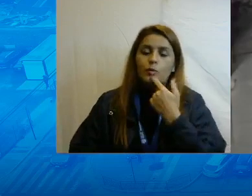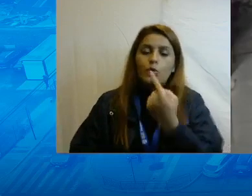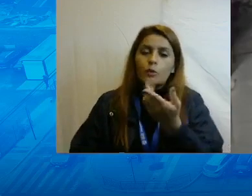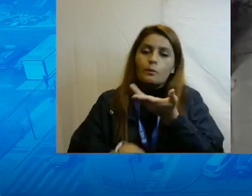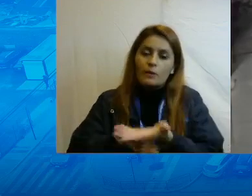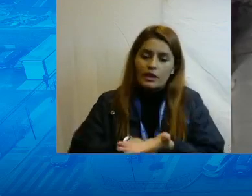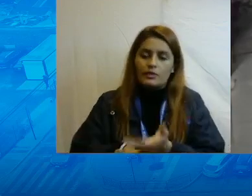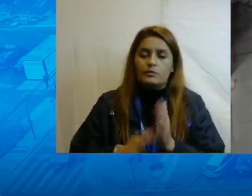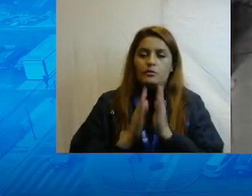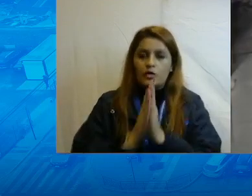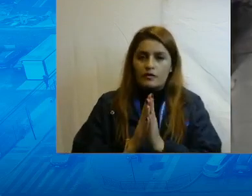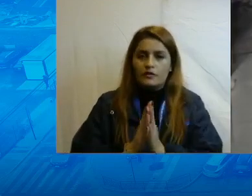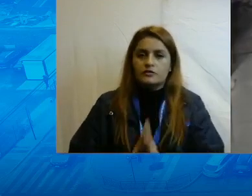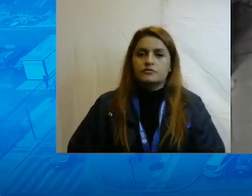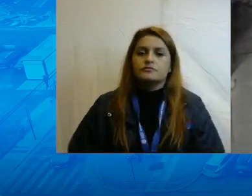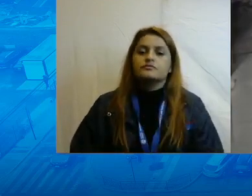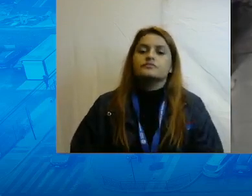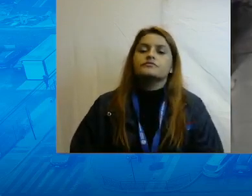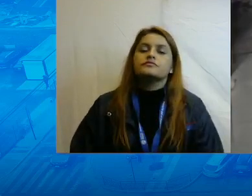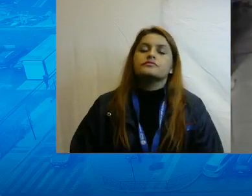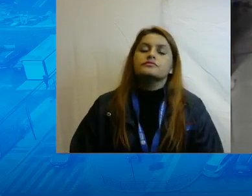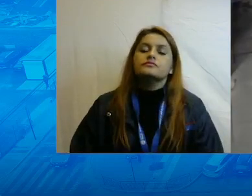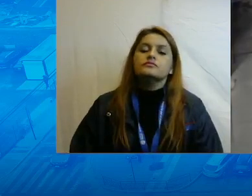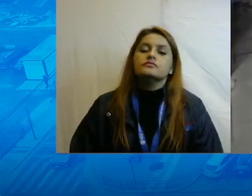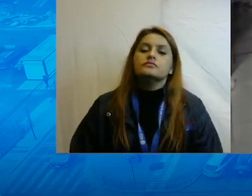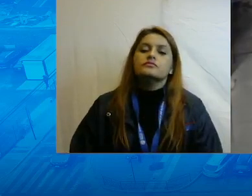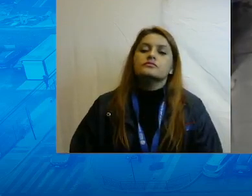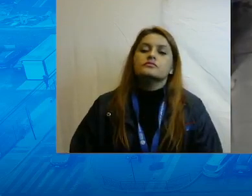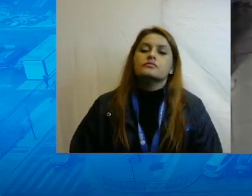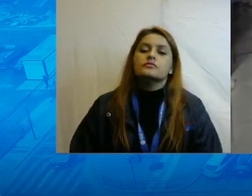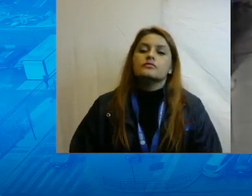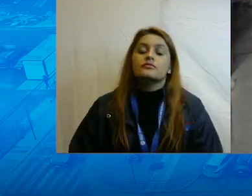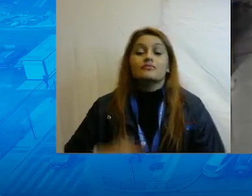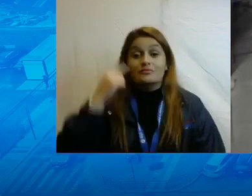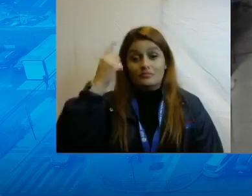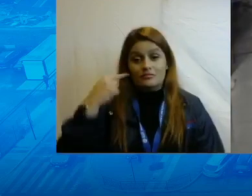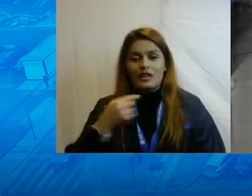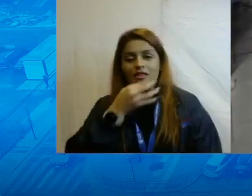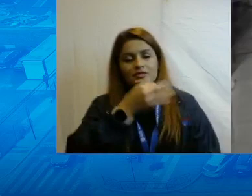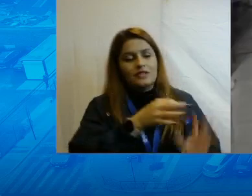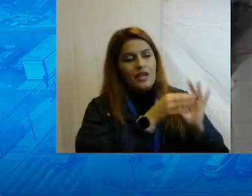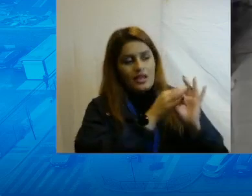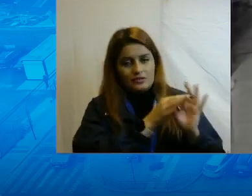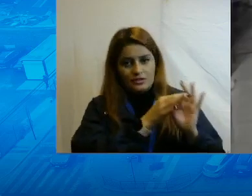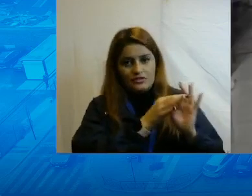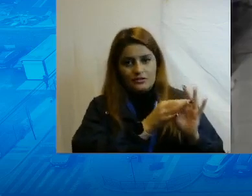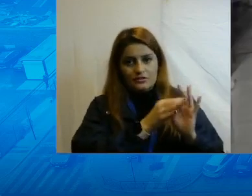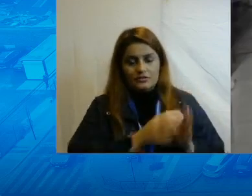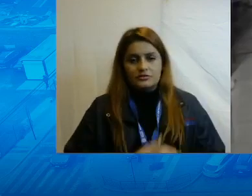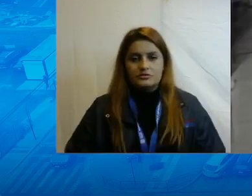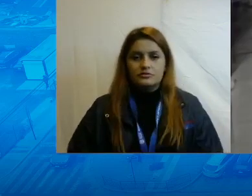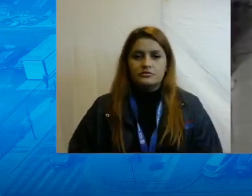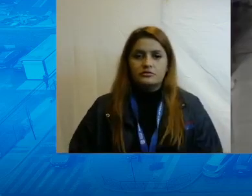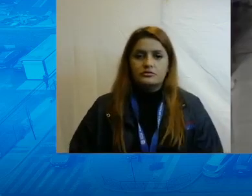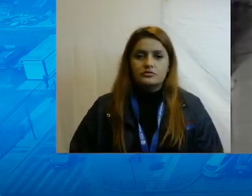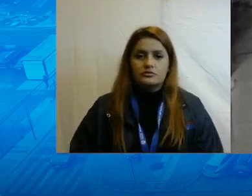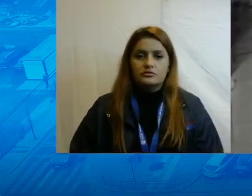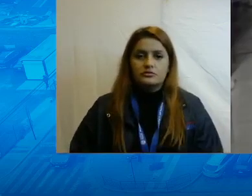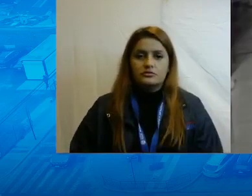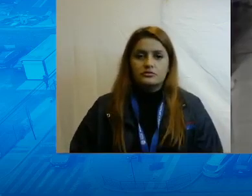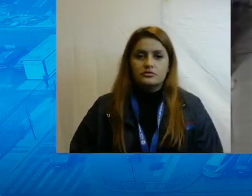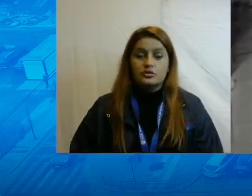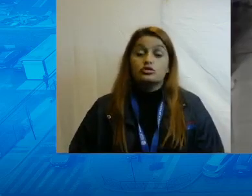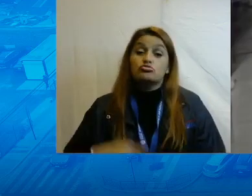petición, alcaldesa, si es posible incorporarla. Gracias, concejal. Yo creo que no